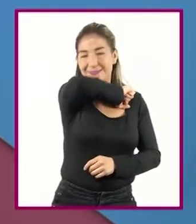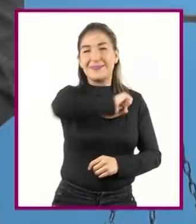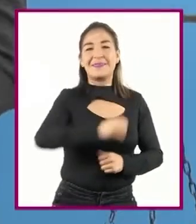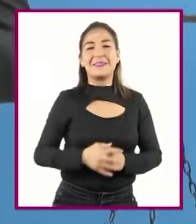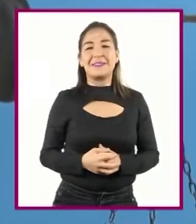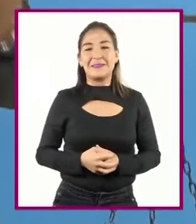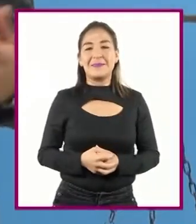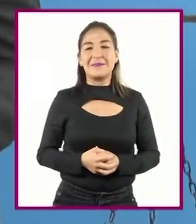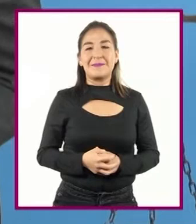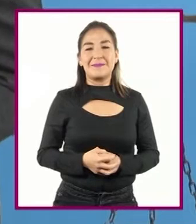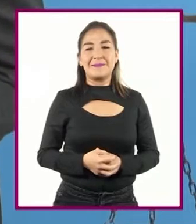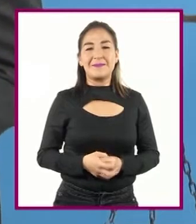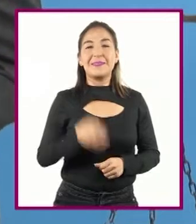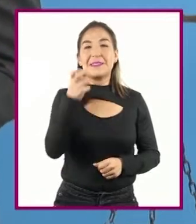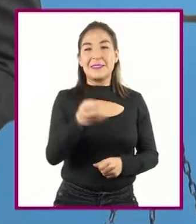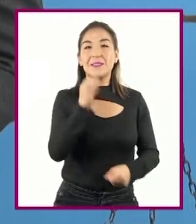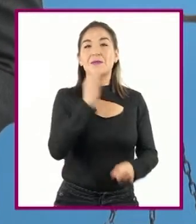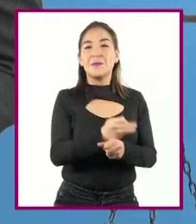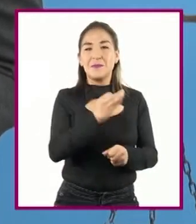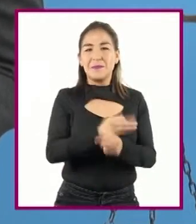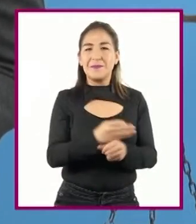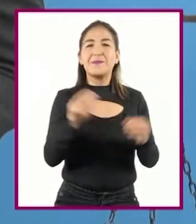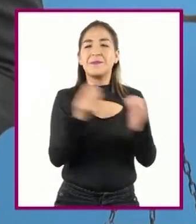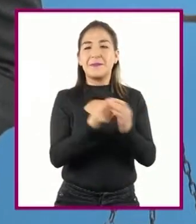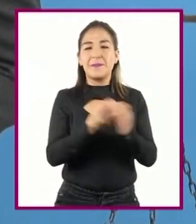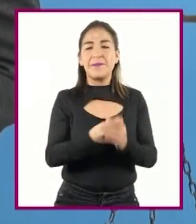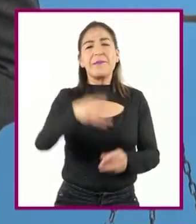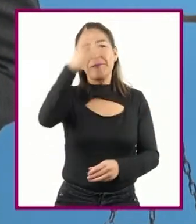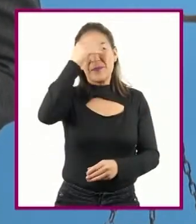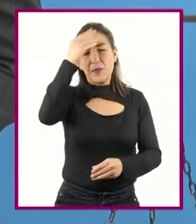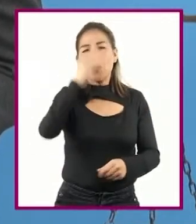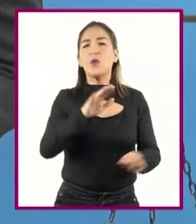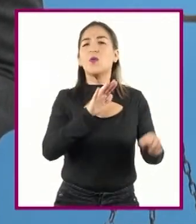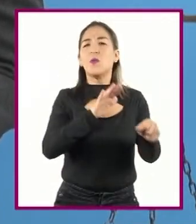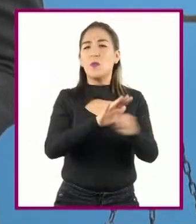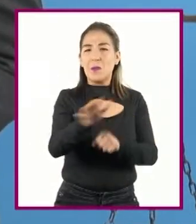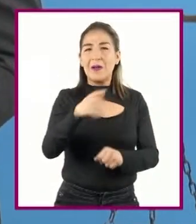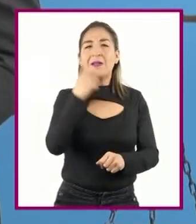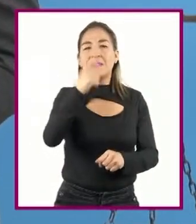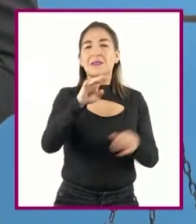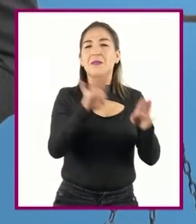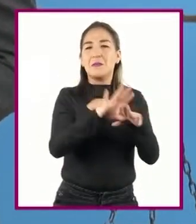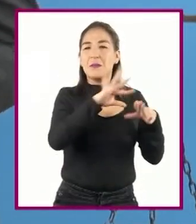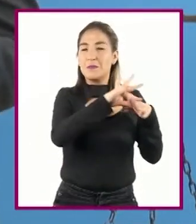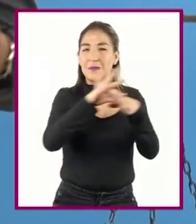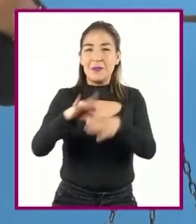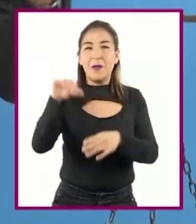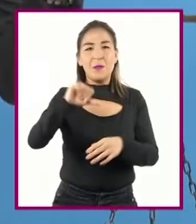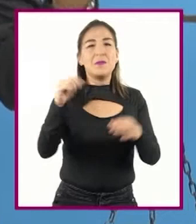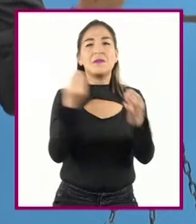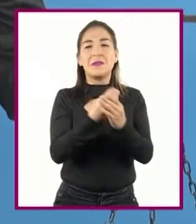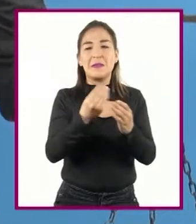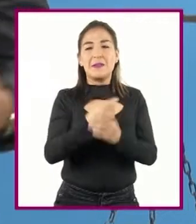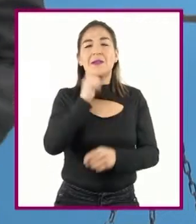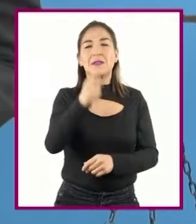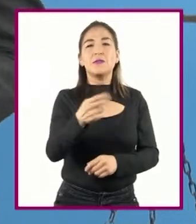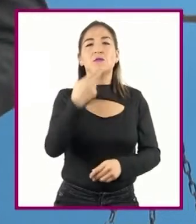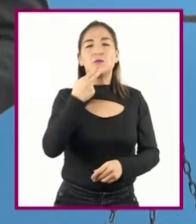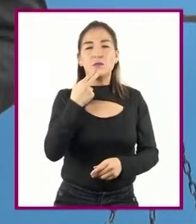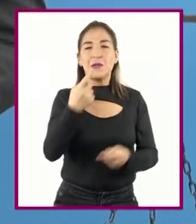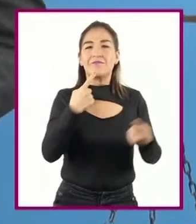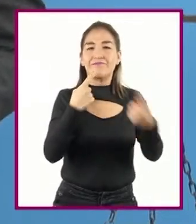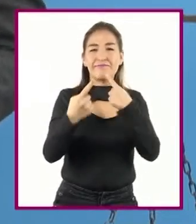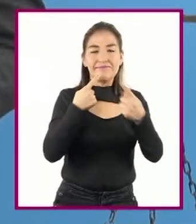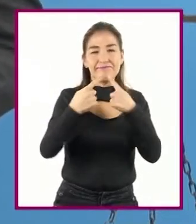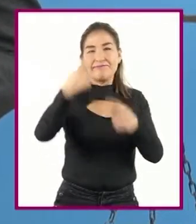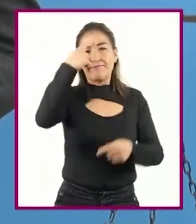codo. En esta ocasión, nuestro aprendizaje clave y guía durante la sesión es utilizar el diálogo